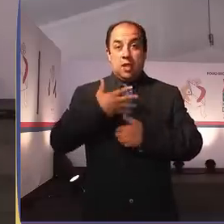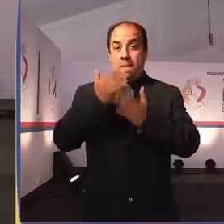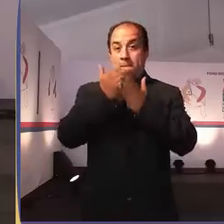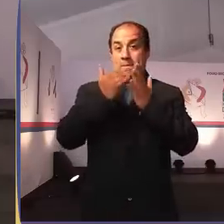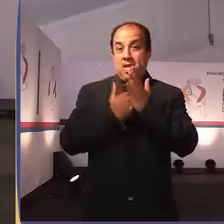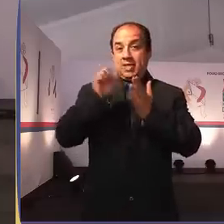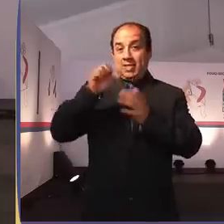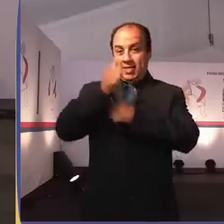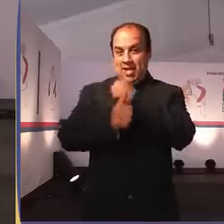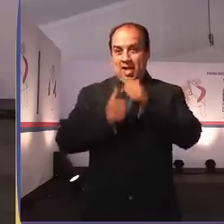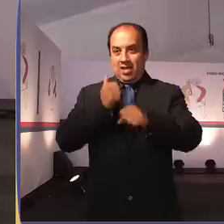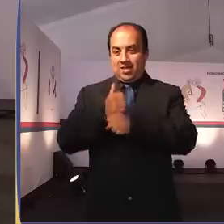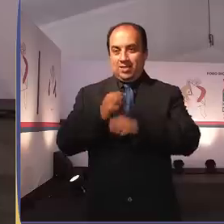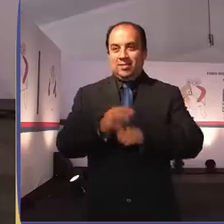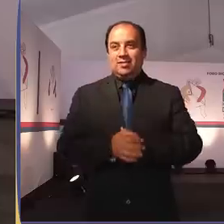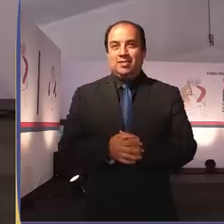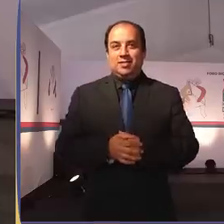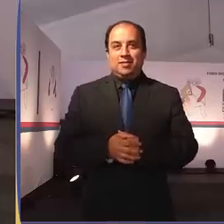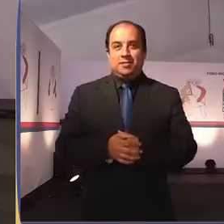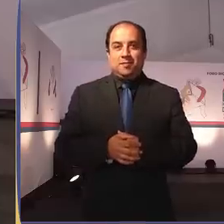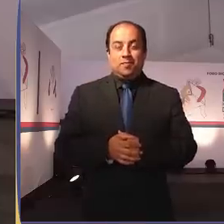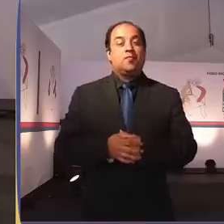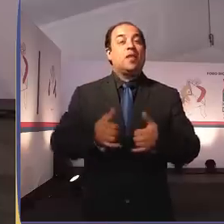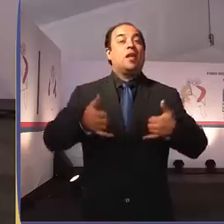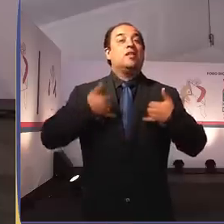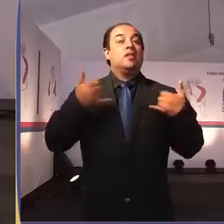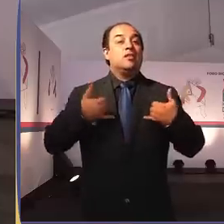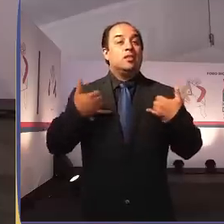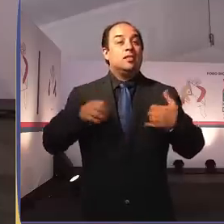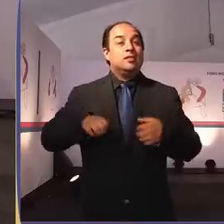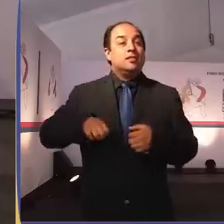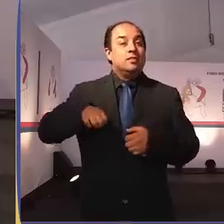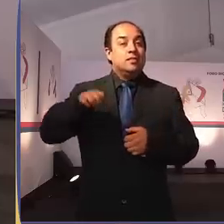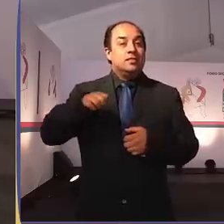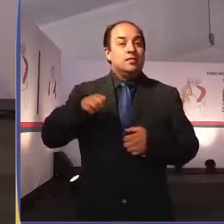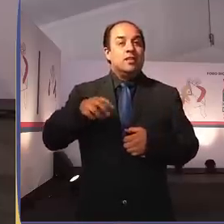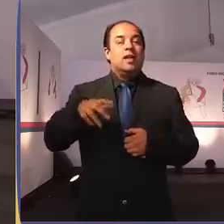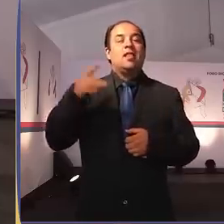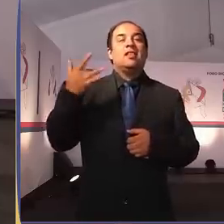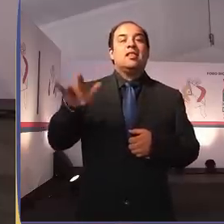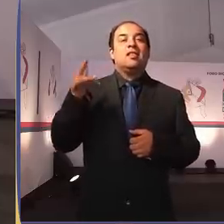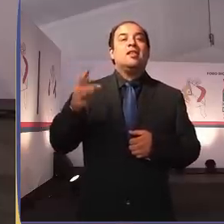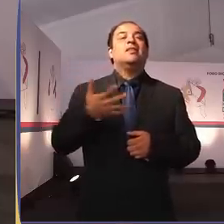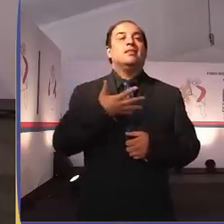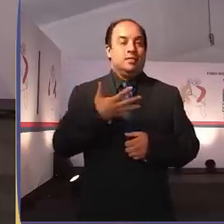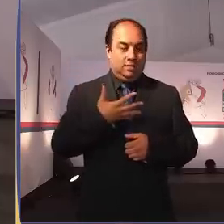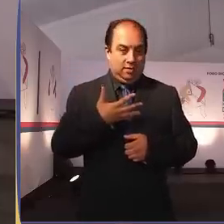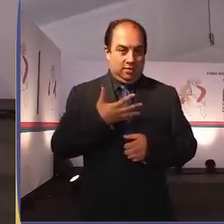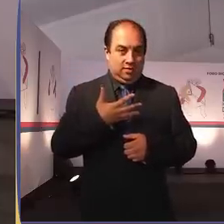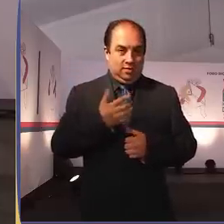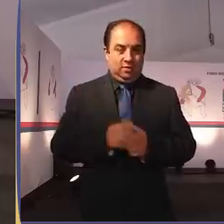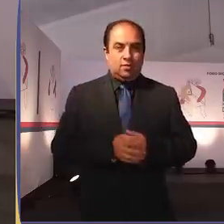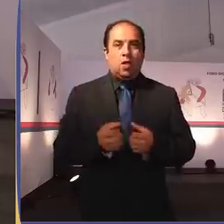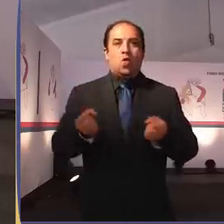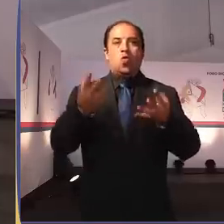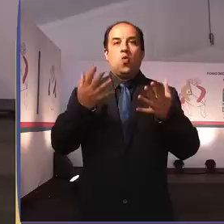60. No, los adolescentes, los adolescentes son los que tienen dolencias. A ver, ¿cuántos adolescentes